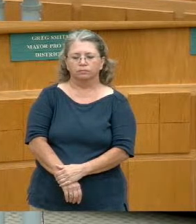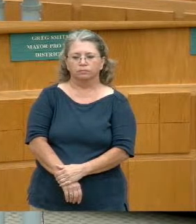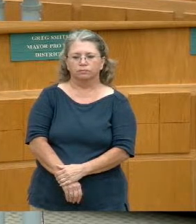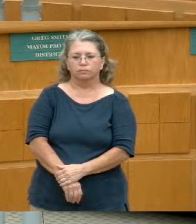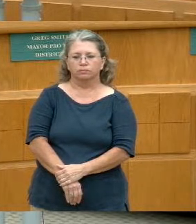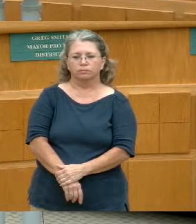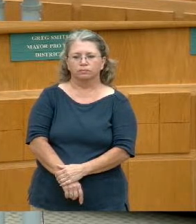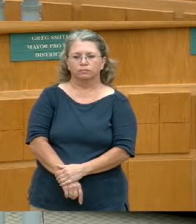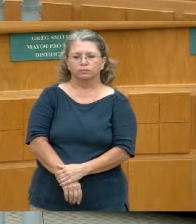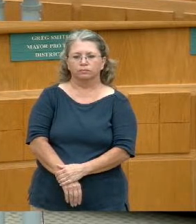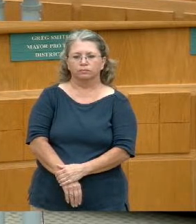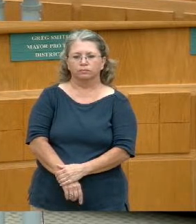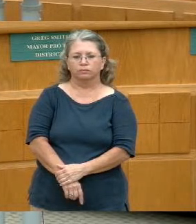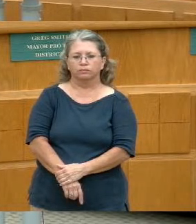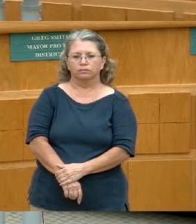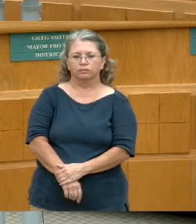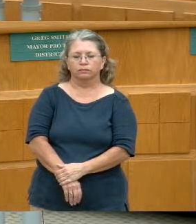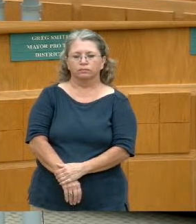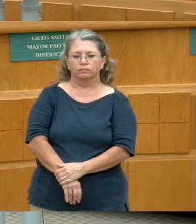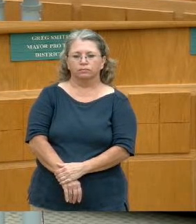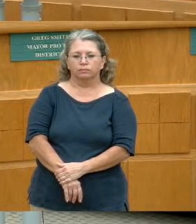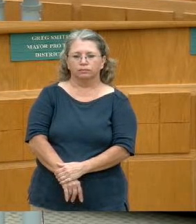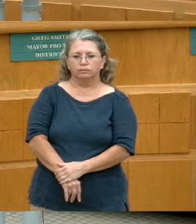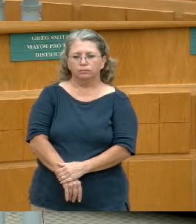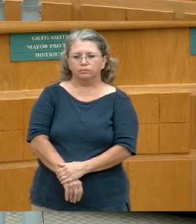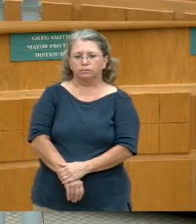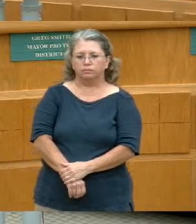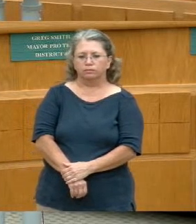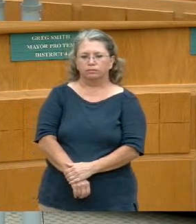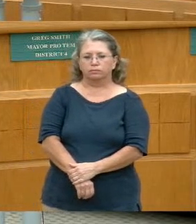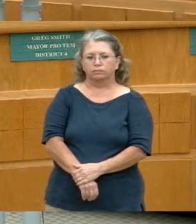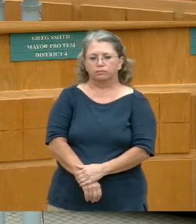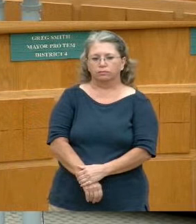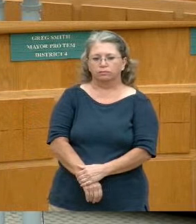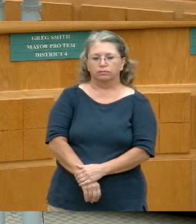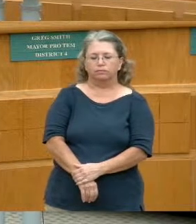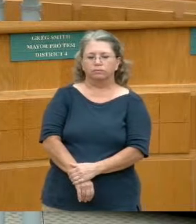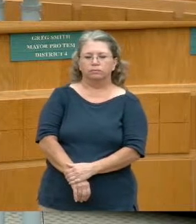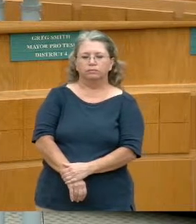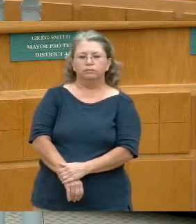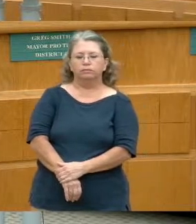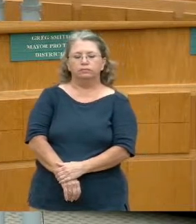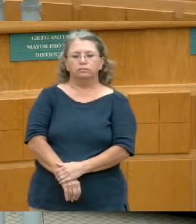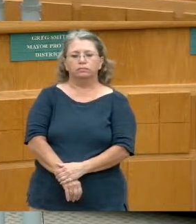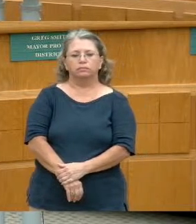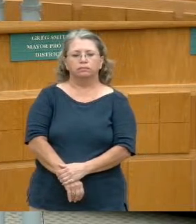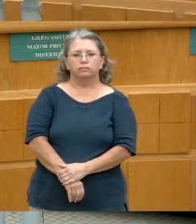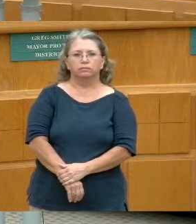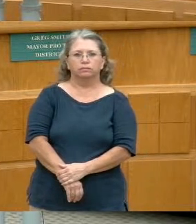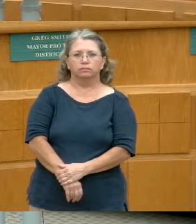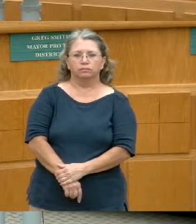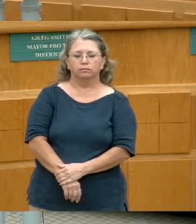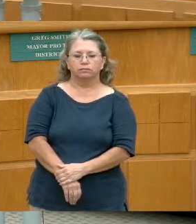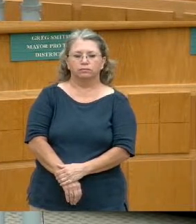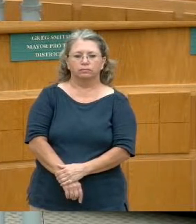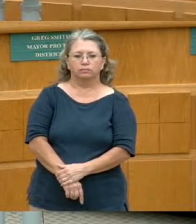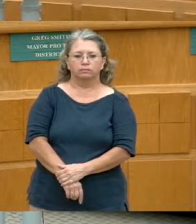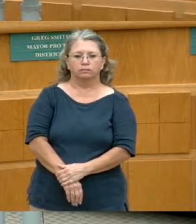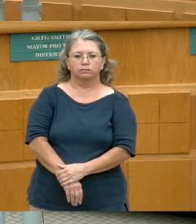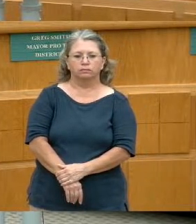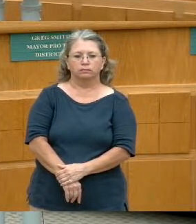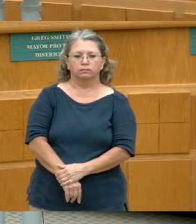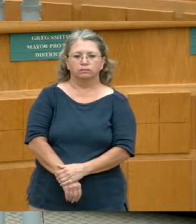tan solo un mes. Con las sugerencias para evitar la propagación, actualmente una persona infectada está contagiando a 5 personas en el periodo de un